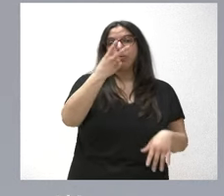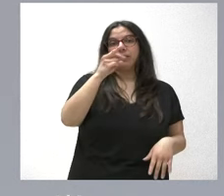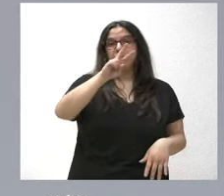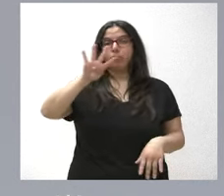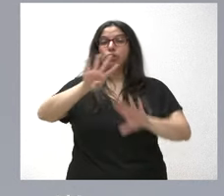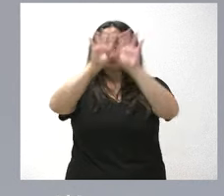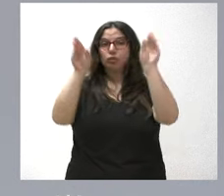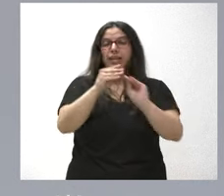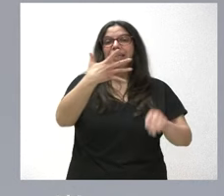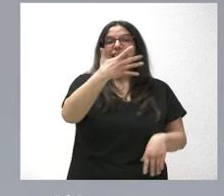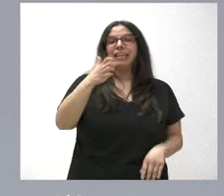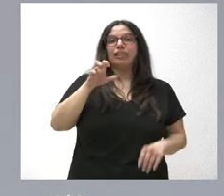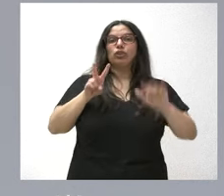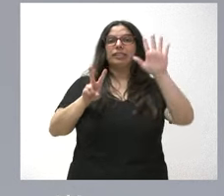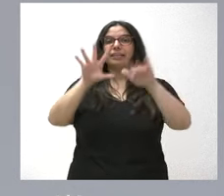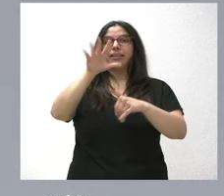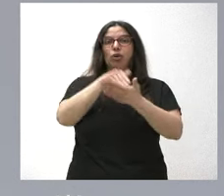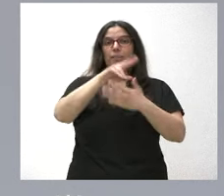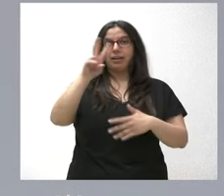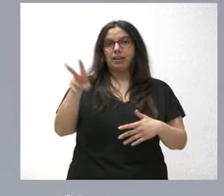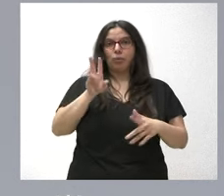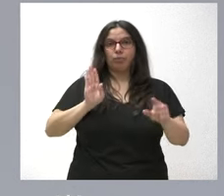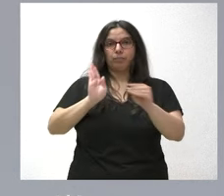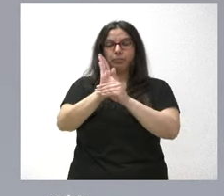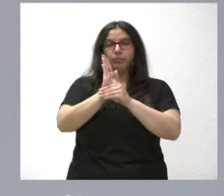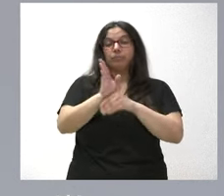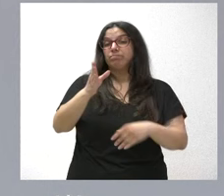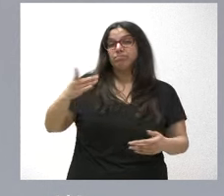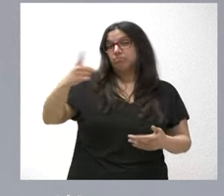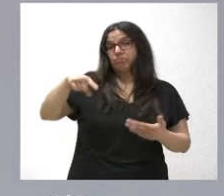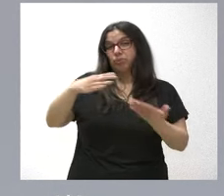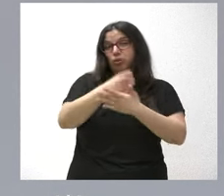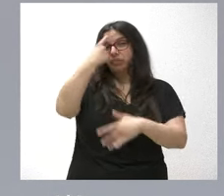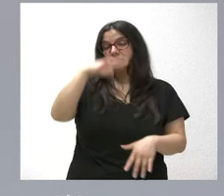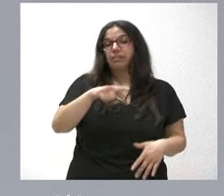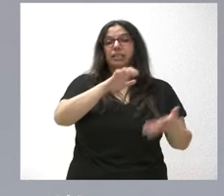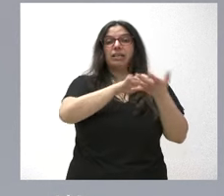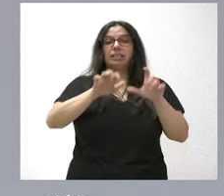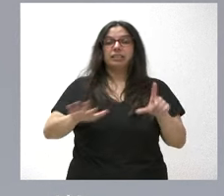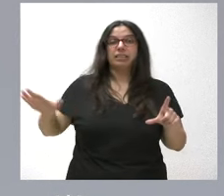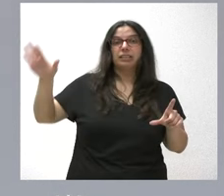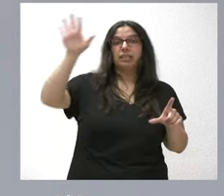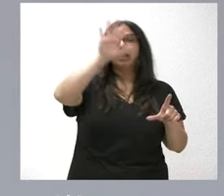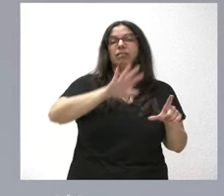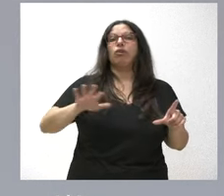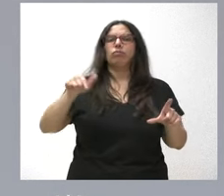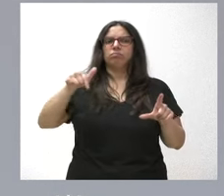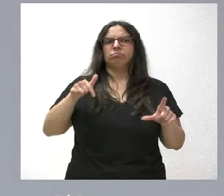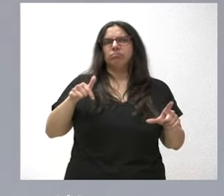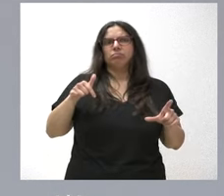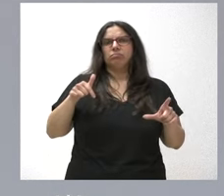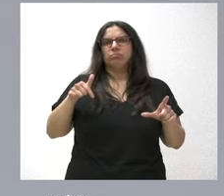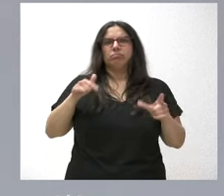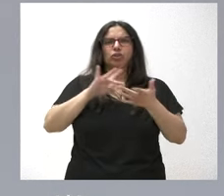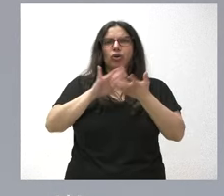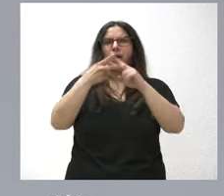son 575.000 euros. Como todos ustedes saben, Castilla y León ha sido un lugar y es un lugar de